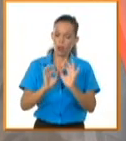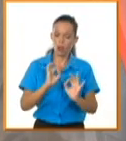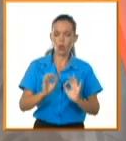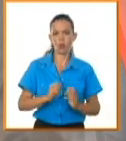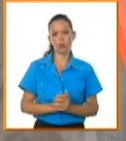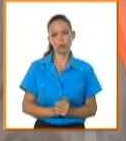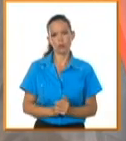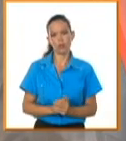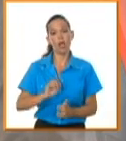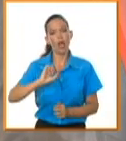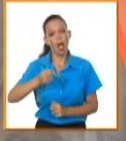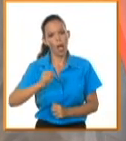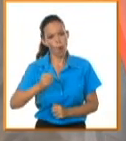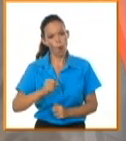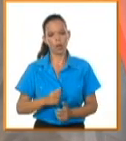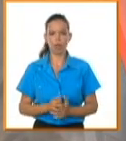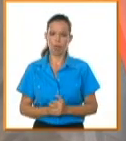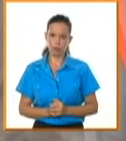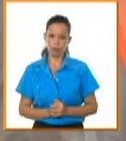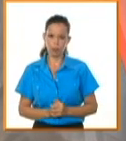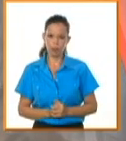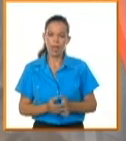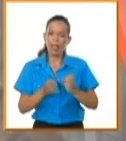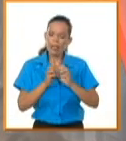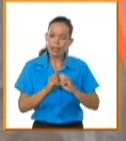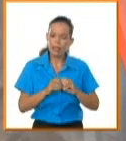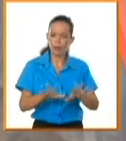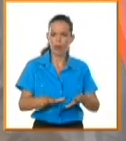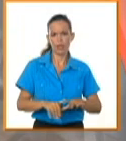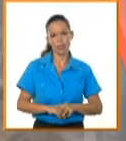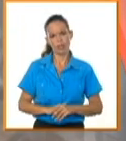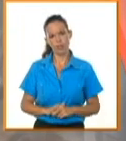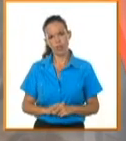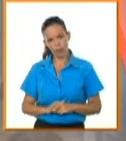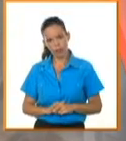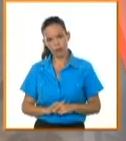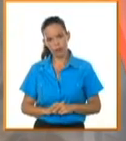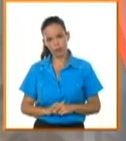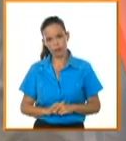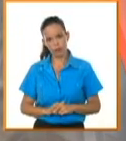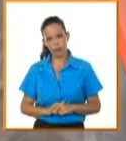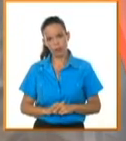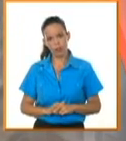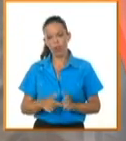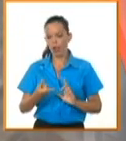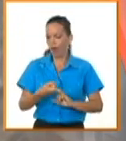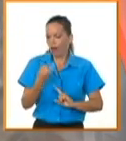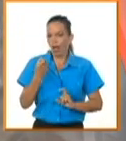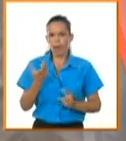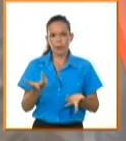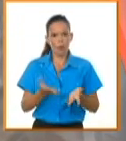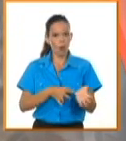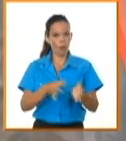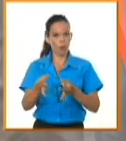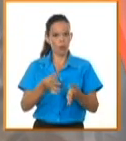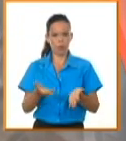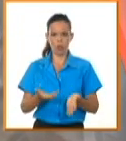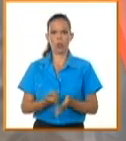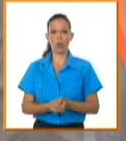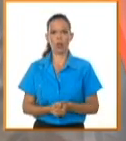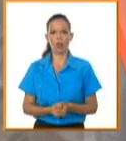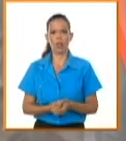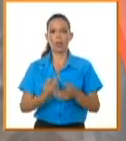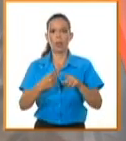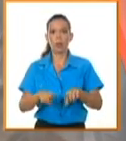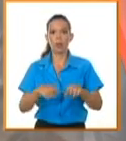en este servicio hay transparencia hay inmediatez hay capacidad de pago pero lo más importante es que esa